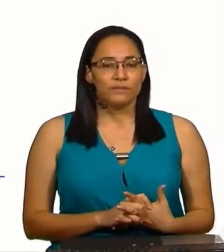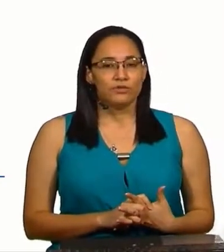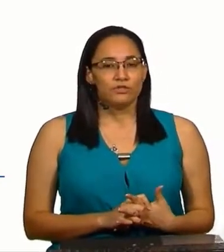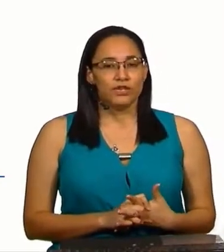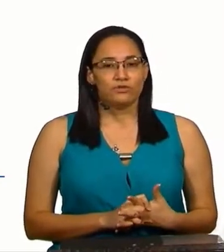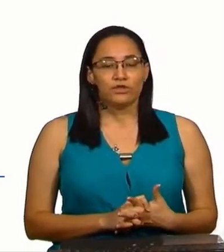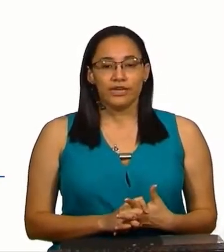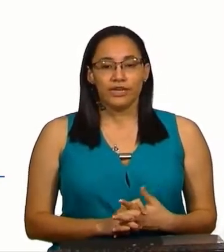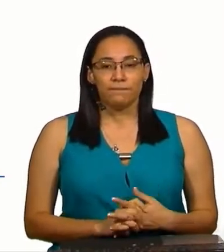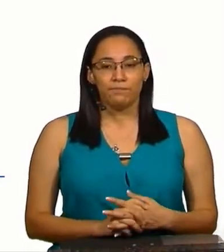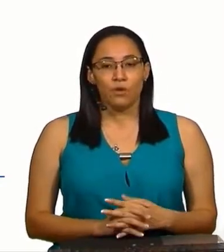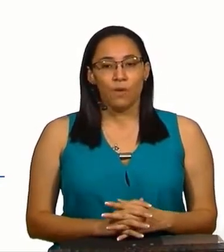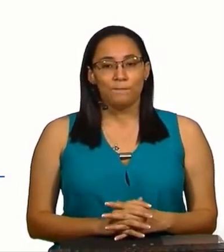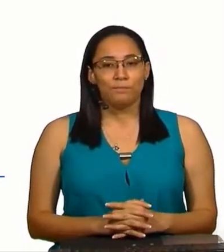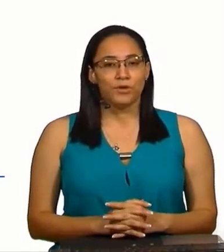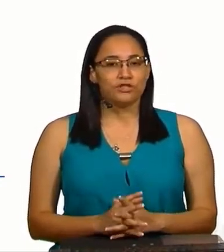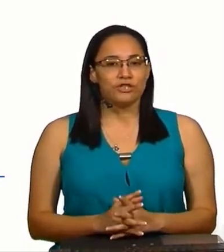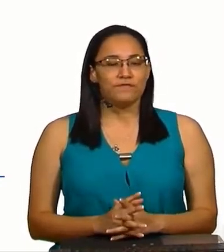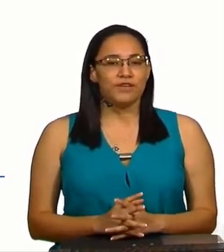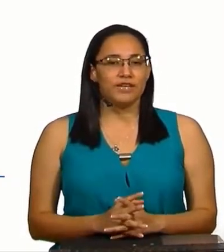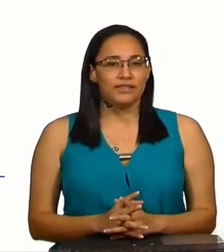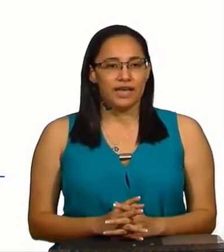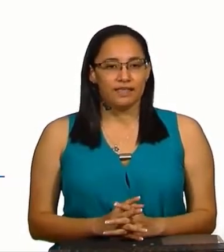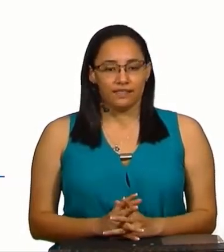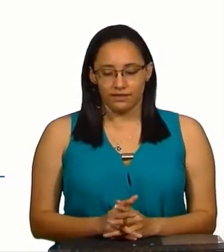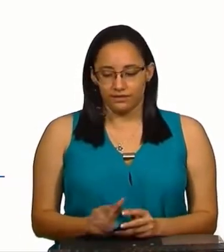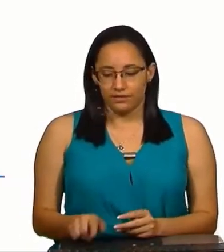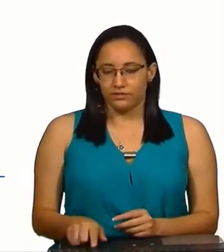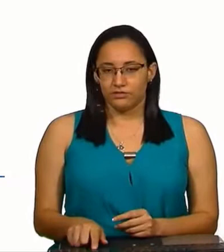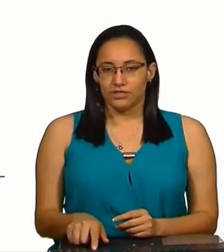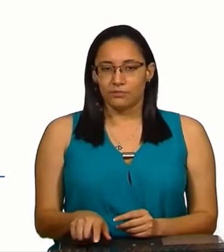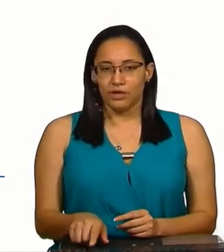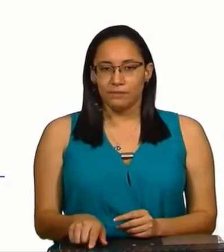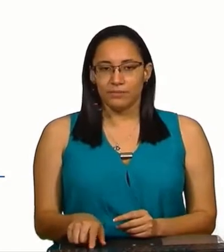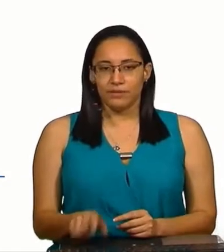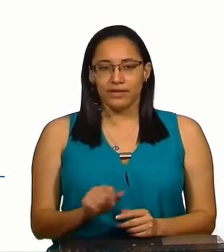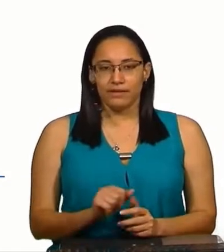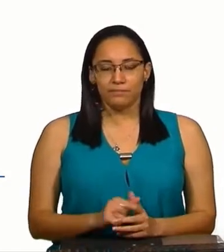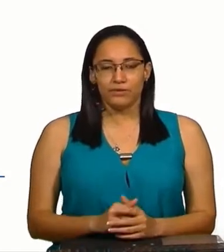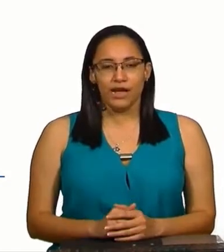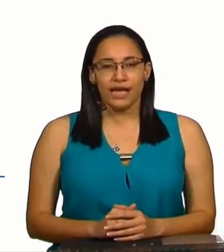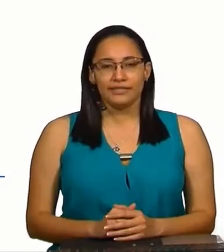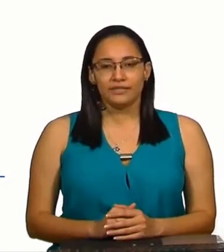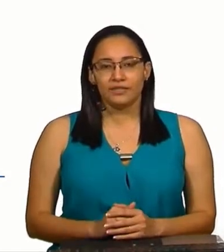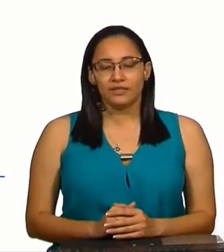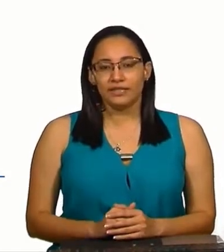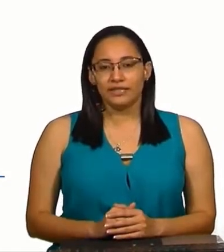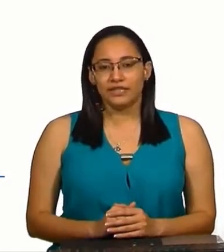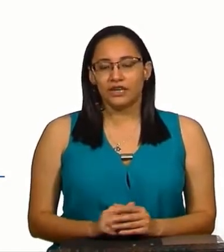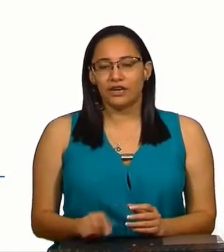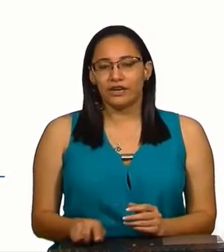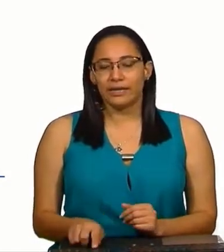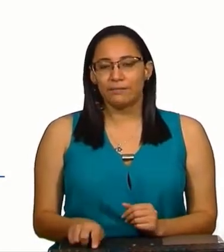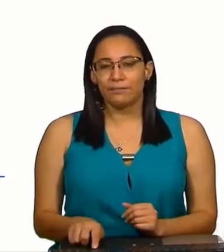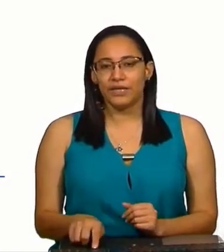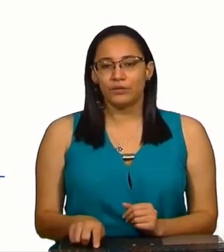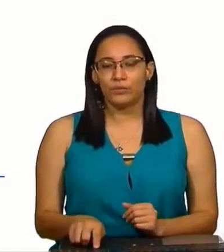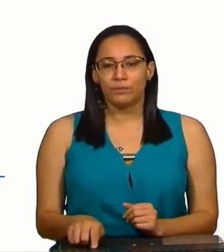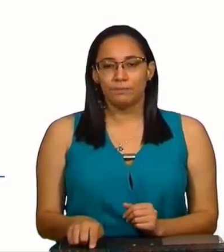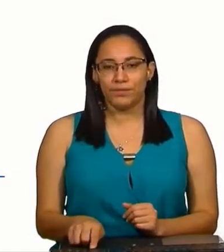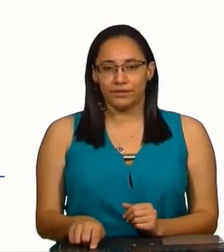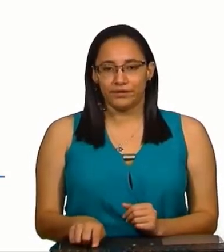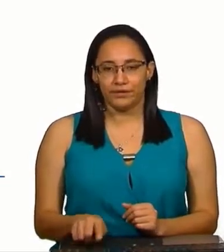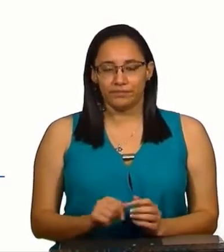Cuando tenemos el uso de can con posibilidad. Entonces tenemos el primer ejemplo. I don't think the car can